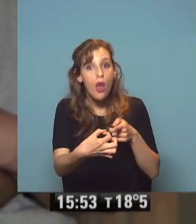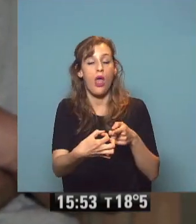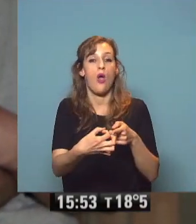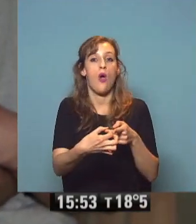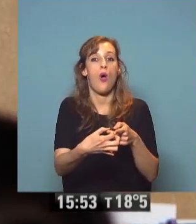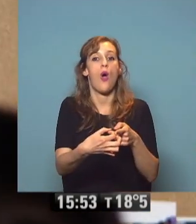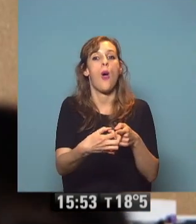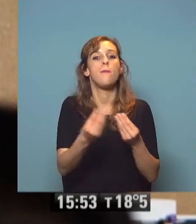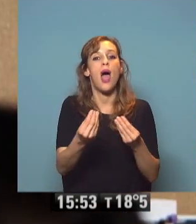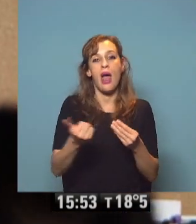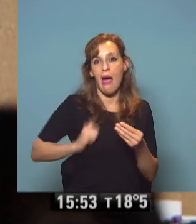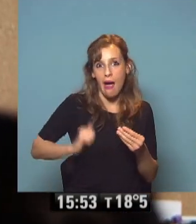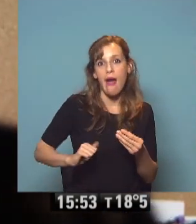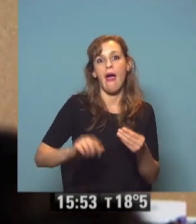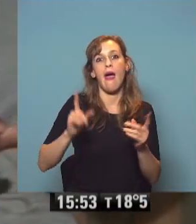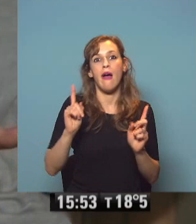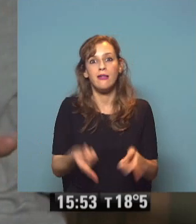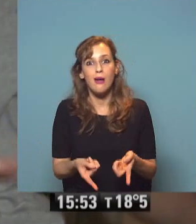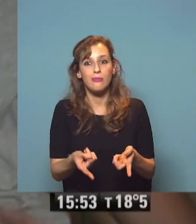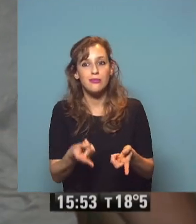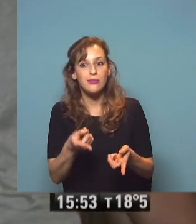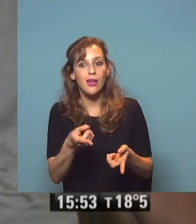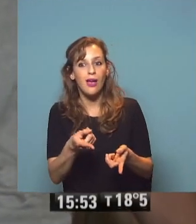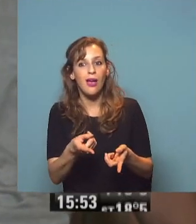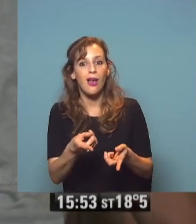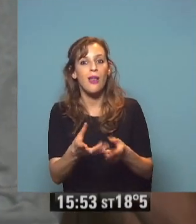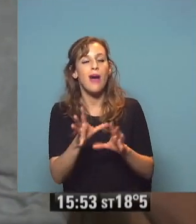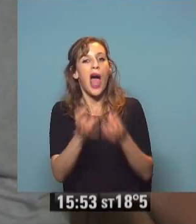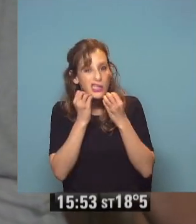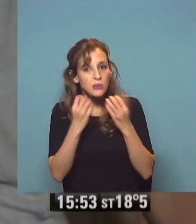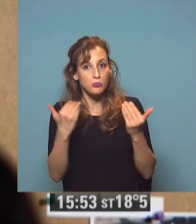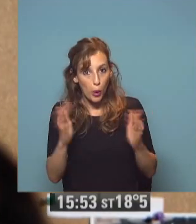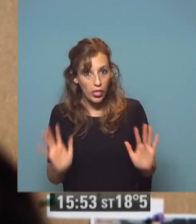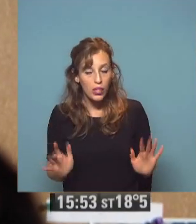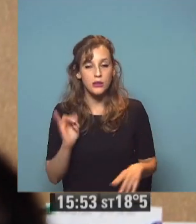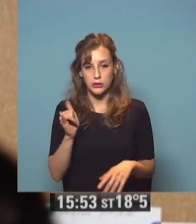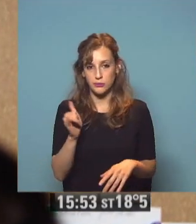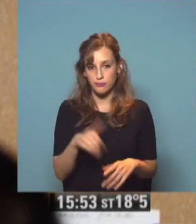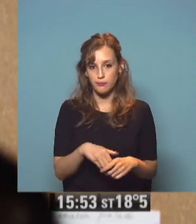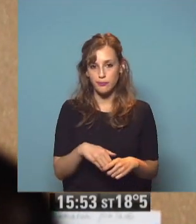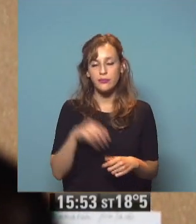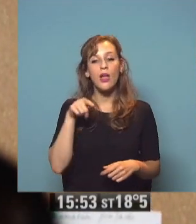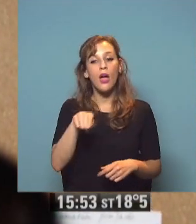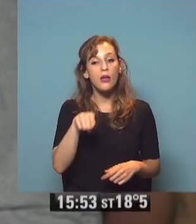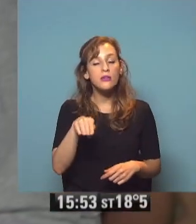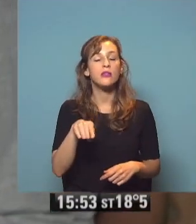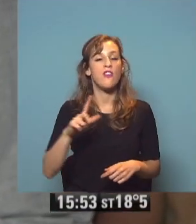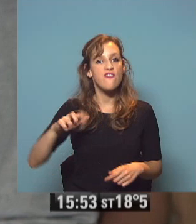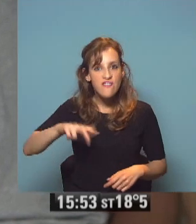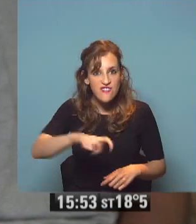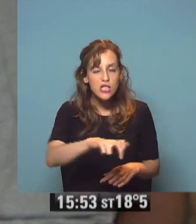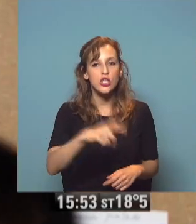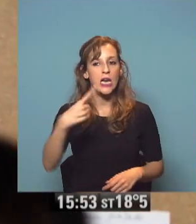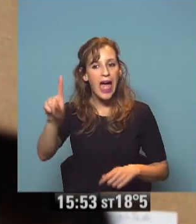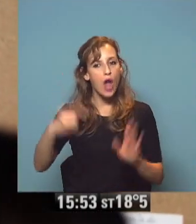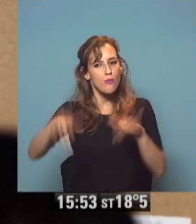¿Están por el mismo lugar? Bueno, chicos, igual no habría que ser tan detallista. Bueno, bueno. Estos son todos los bichos más raros que hay en el